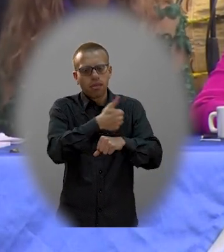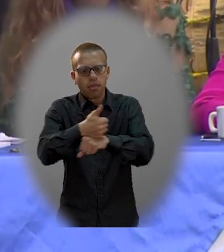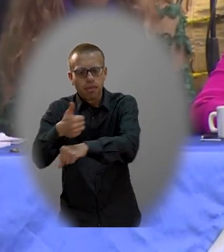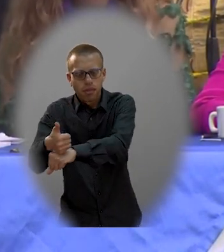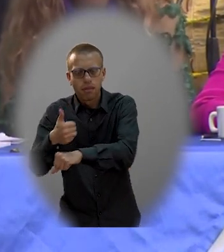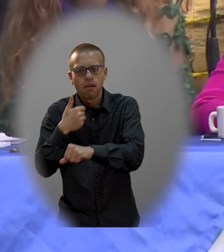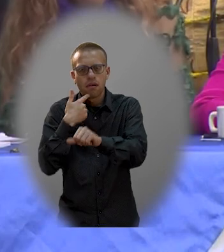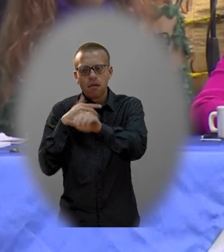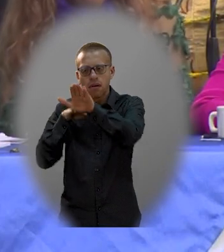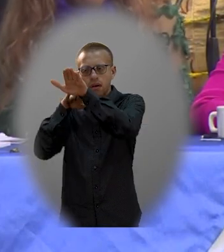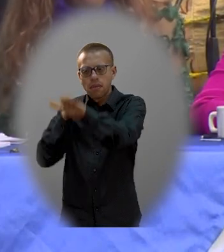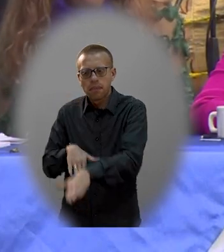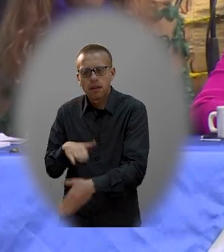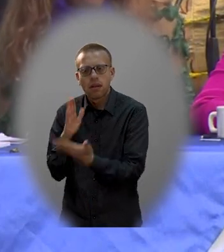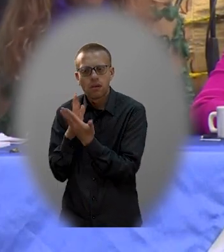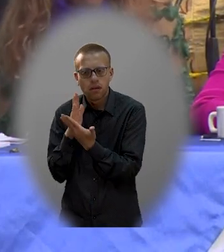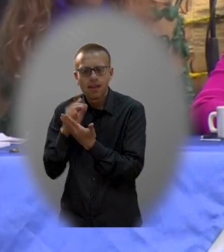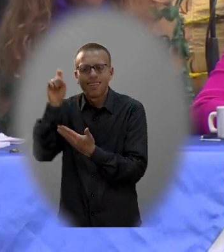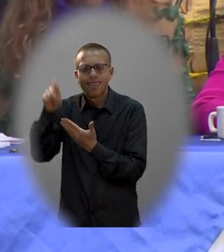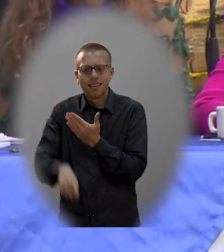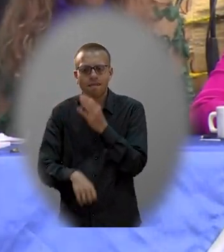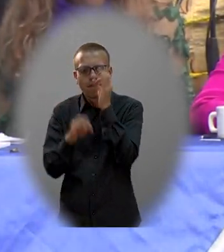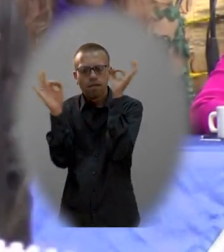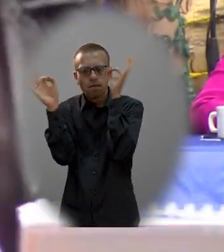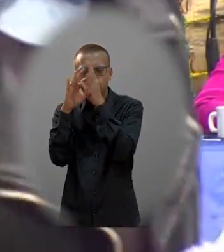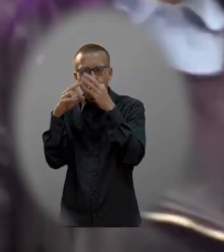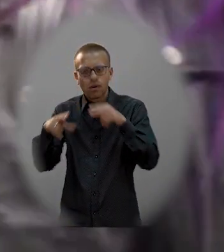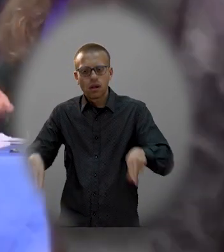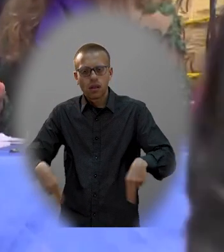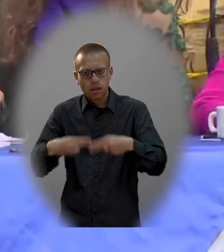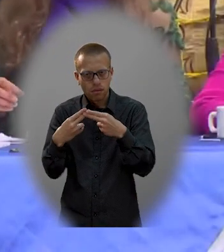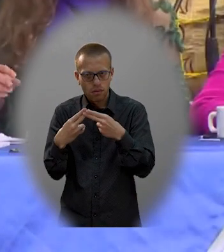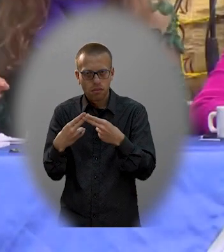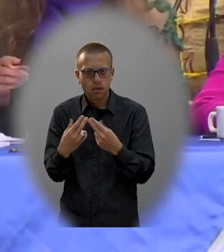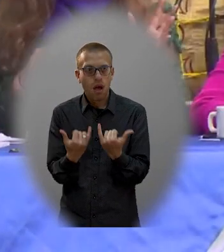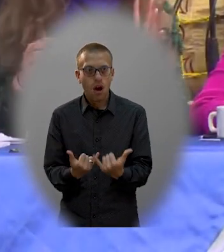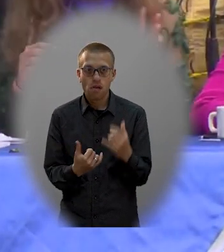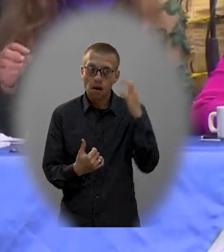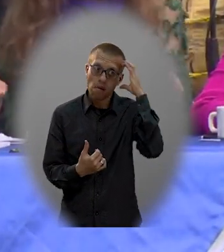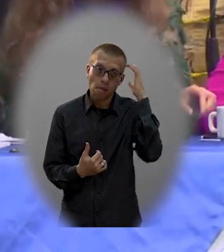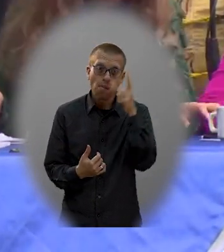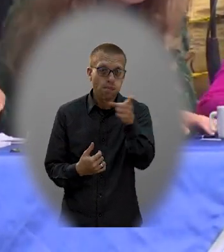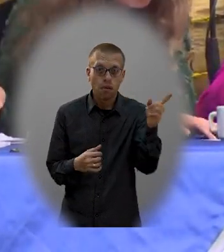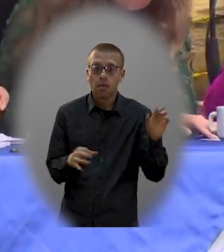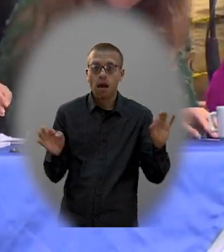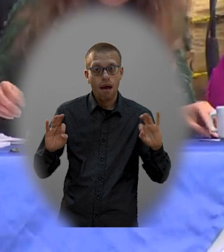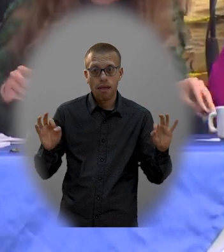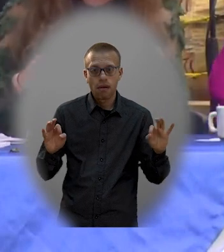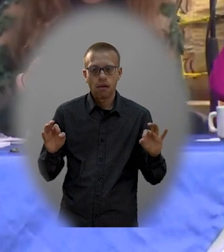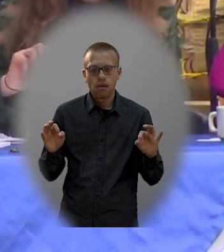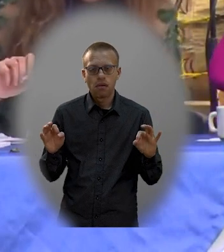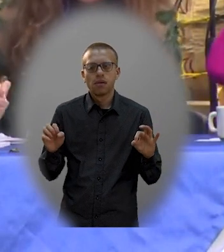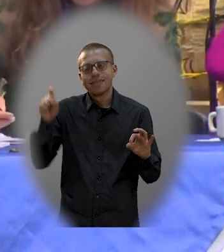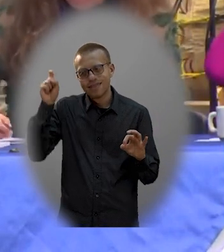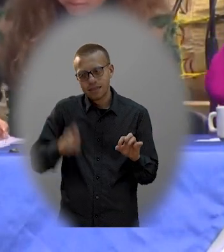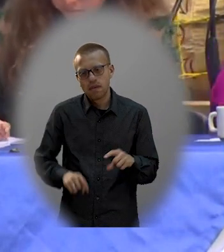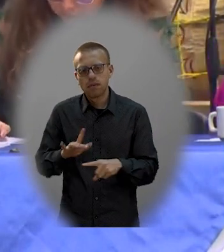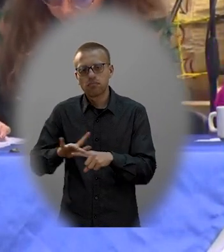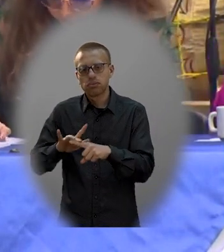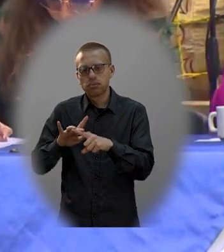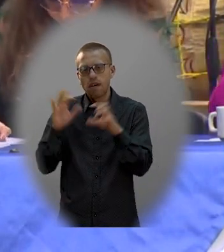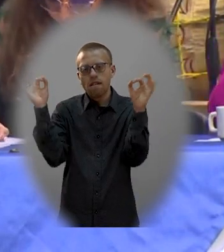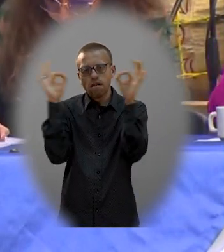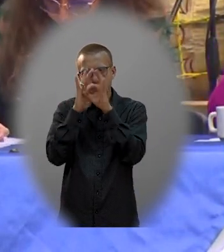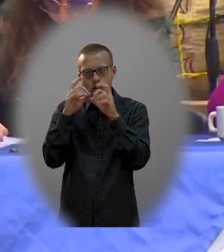representantes estudiantiles deben tener un enfoque de género, que en este momento no lo es, y dentro de la universidad están promoviendo discursos de odio contra las identidades